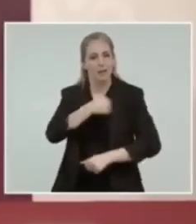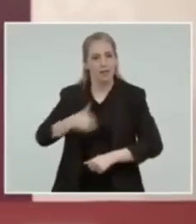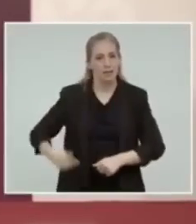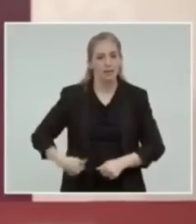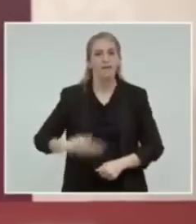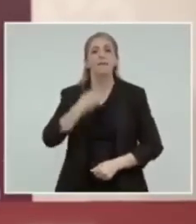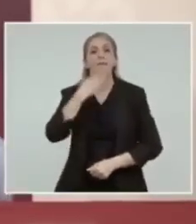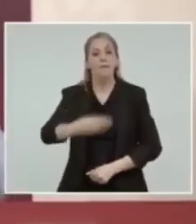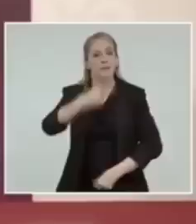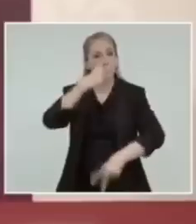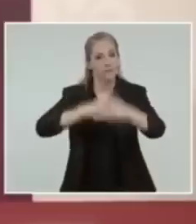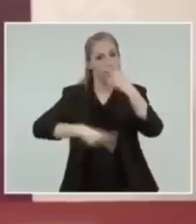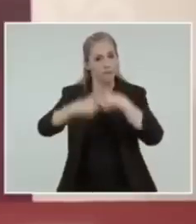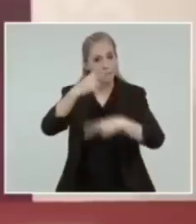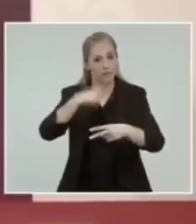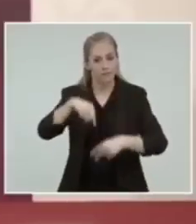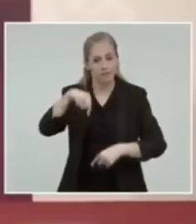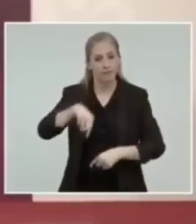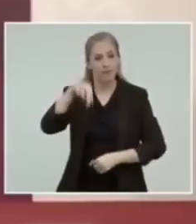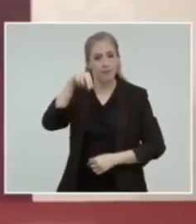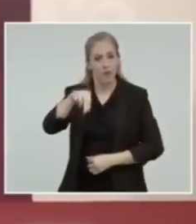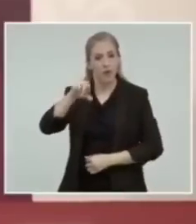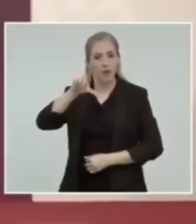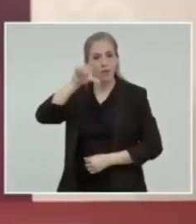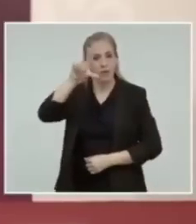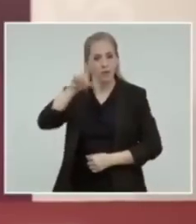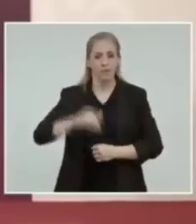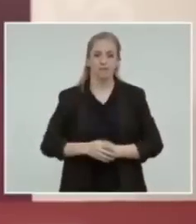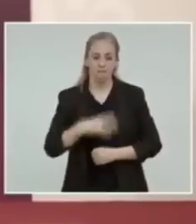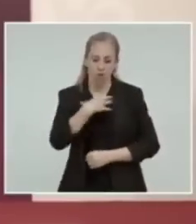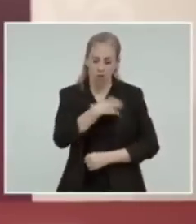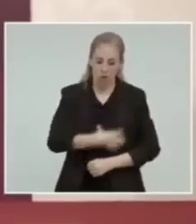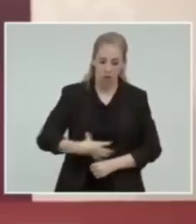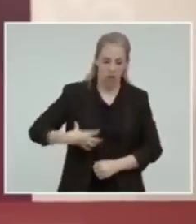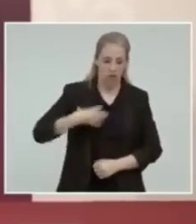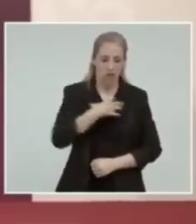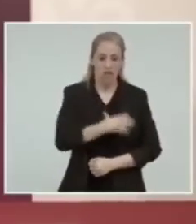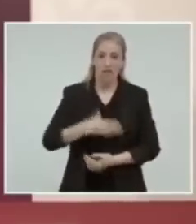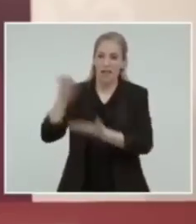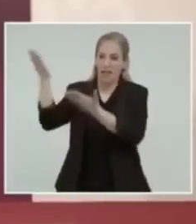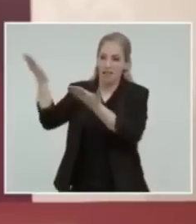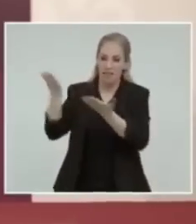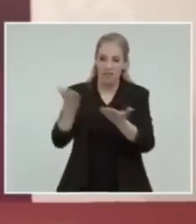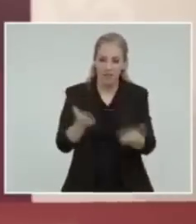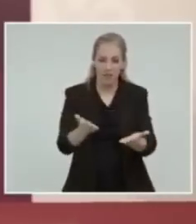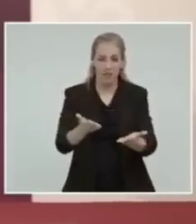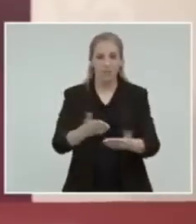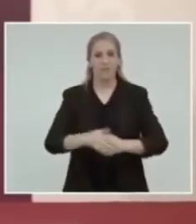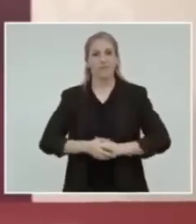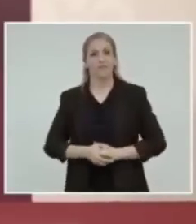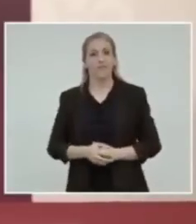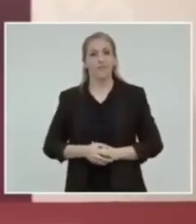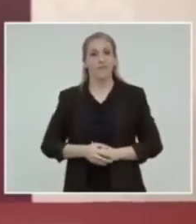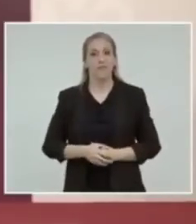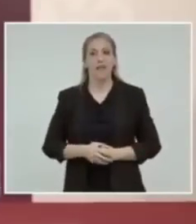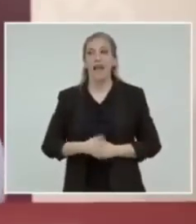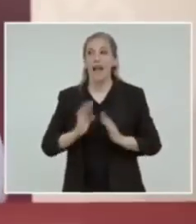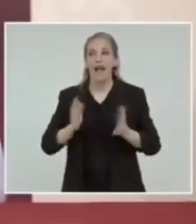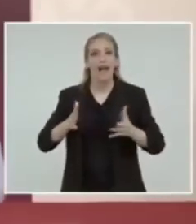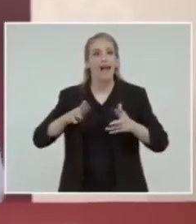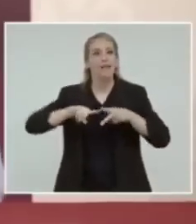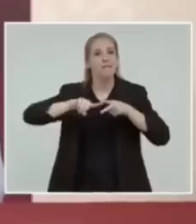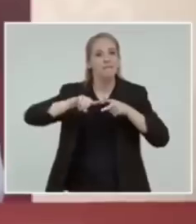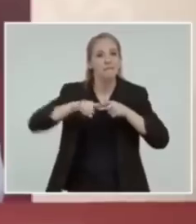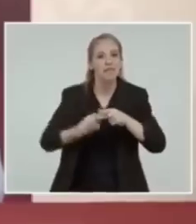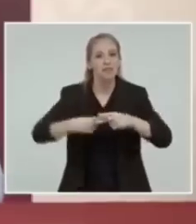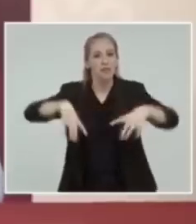león muy contentos de recibirlo además con lluvia ahorita está lloviendo en